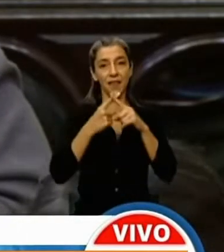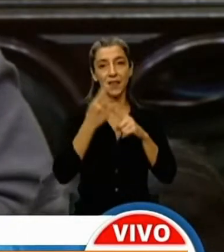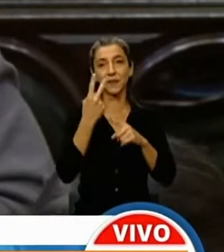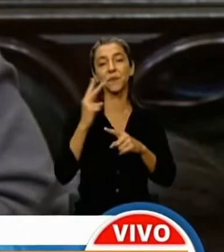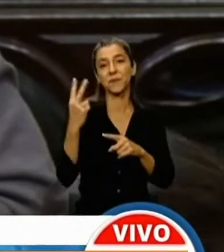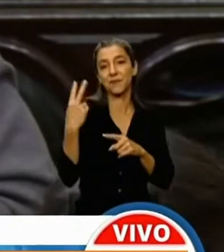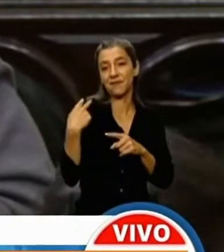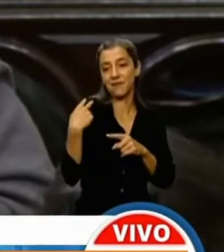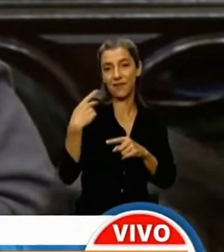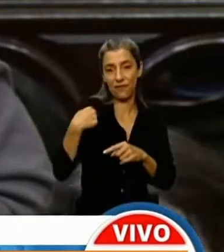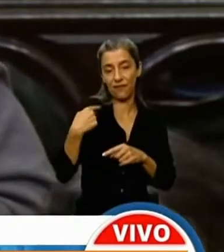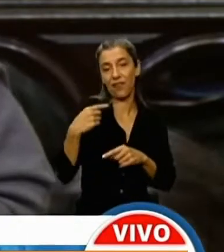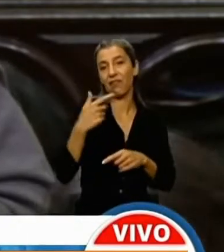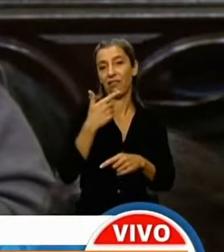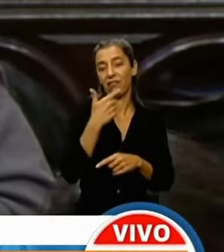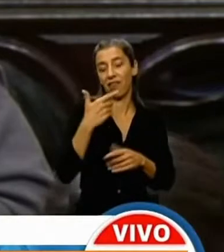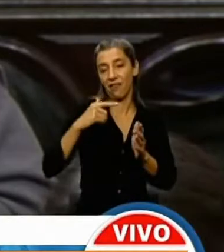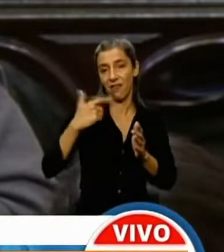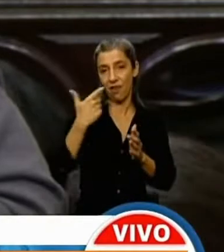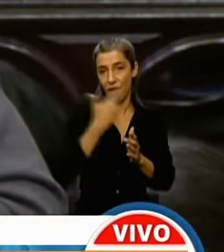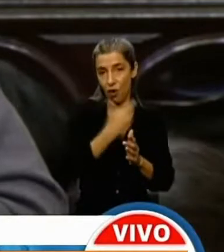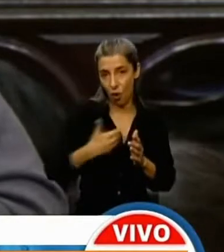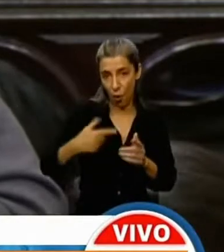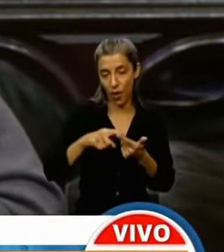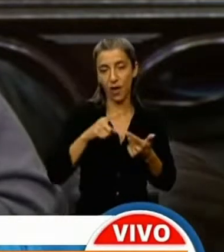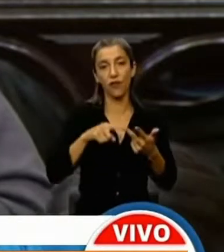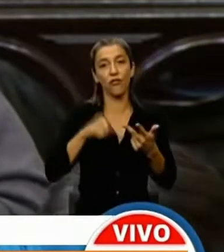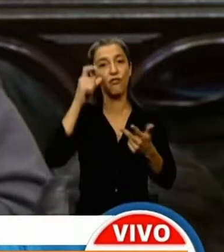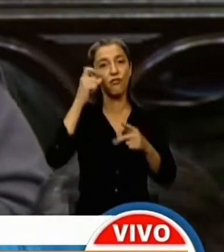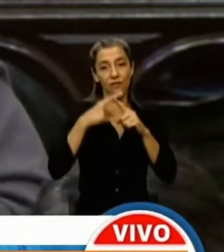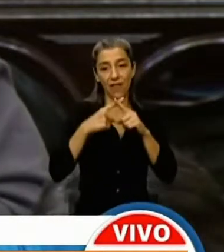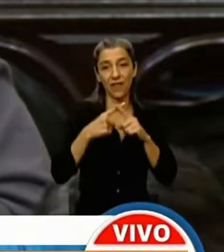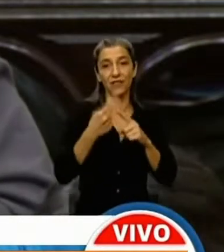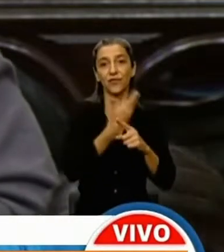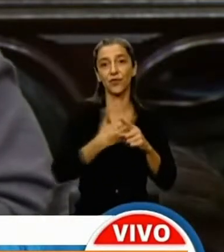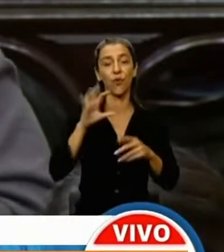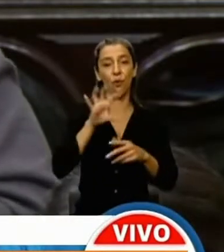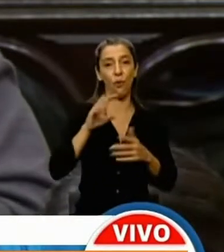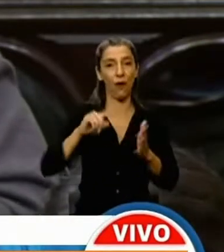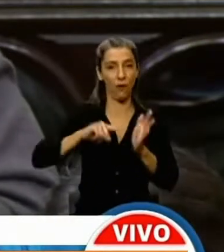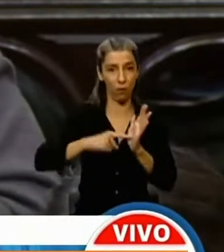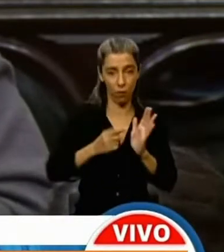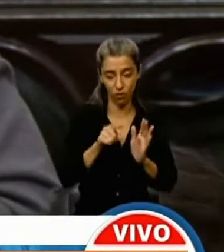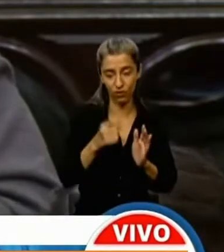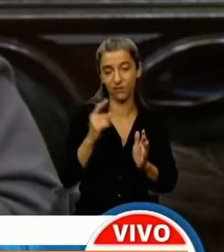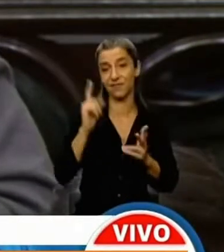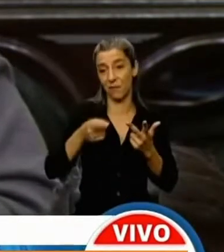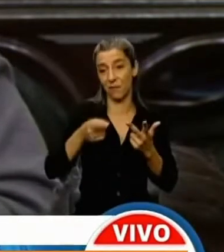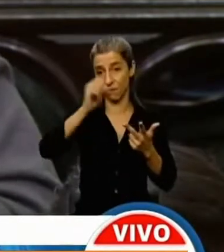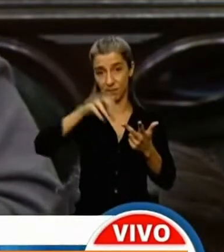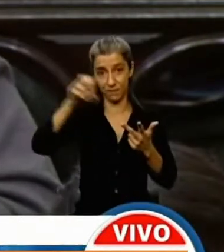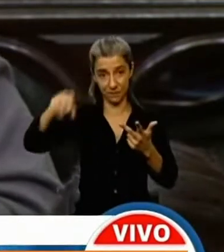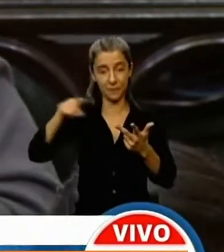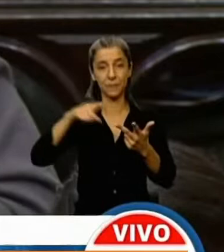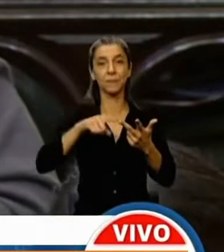días, una ex gobernadora de la provincia de Buenos Aires hasta ayer, el ex presidente de esta Cámara